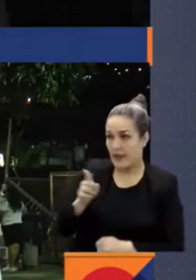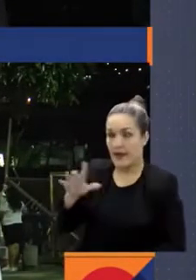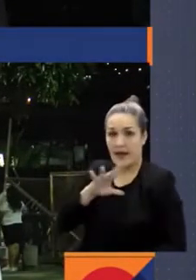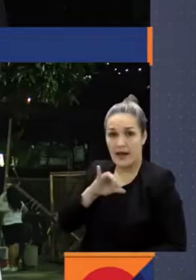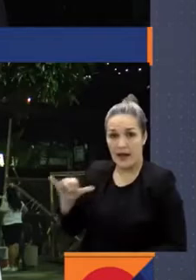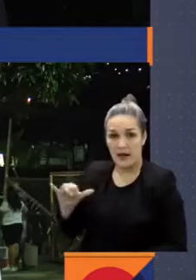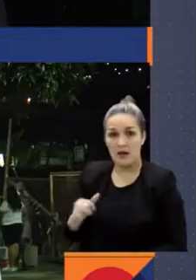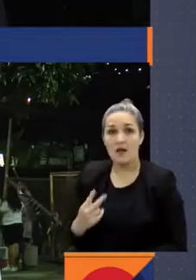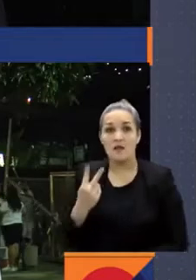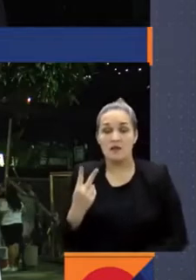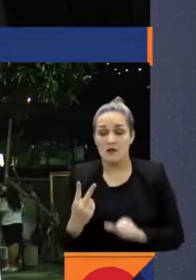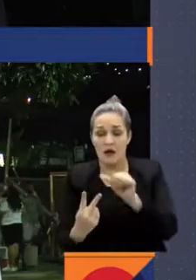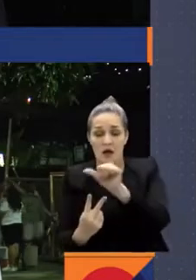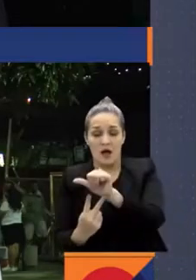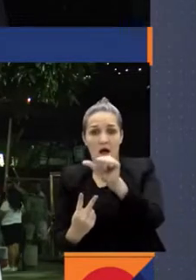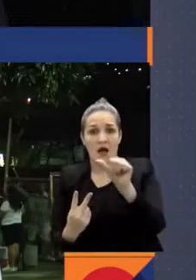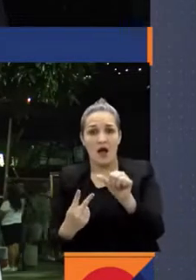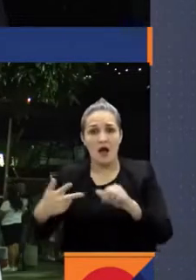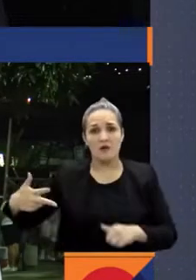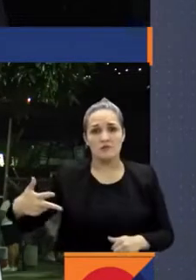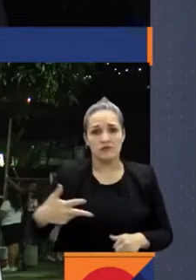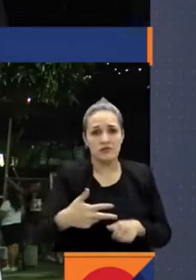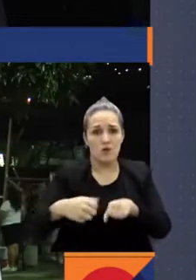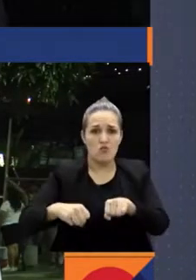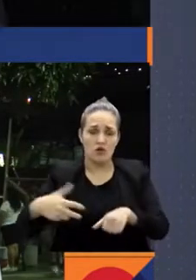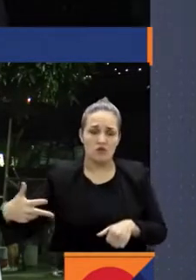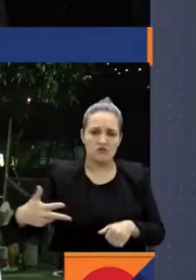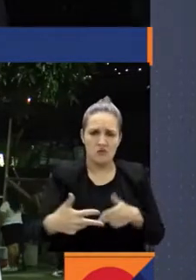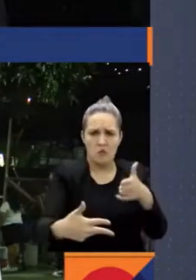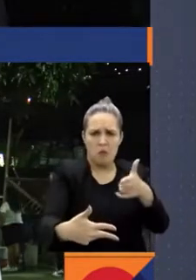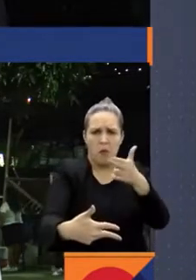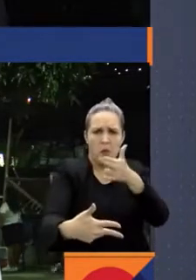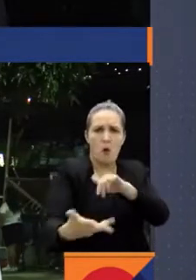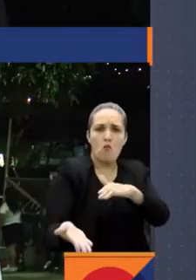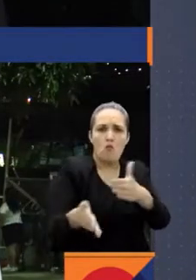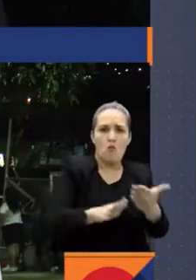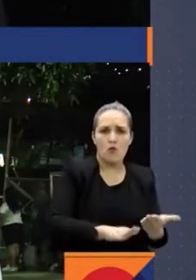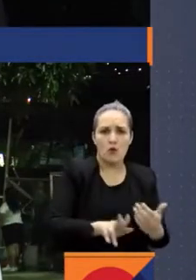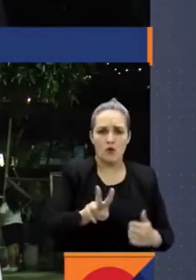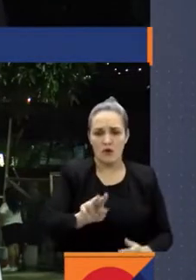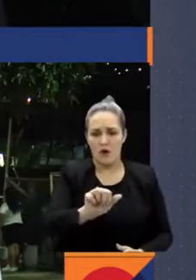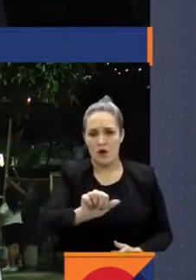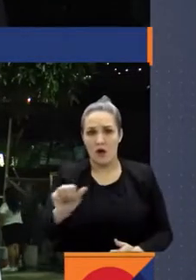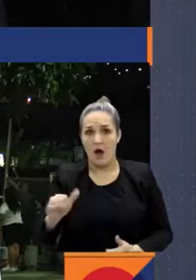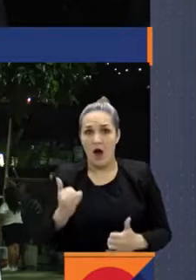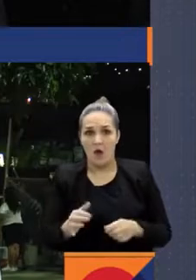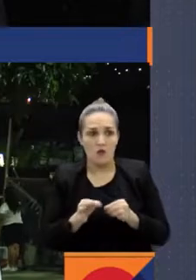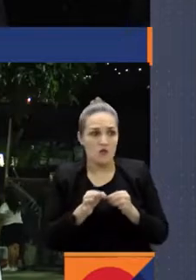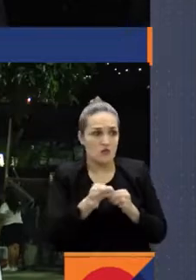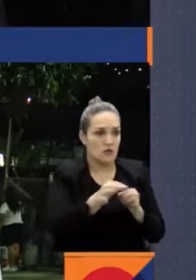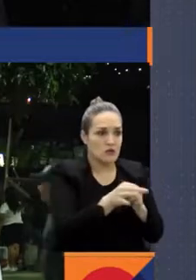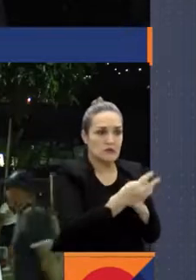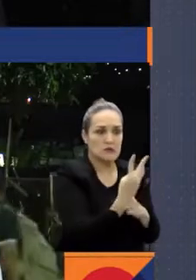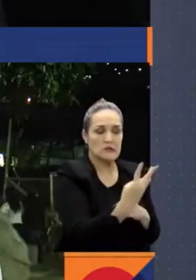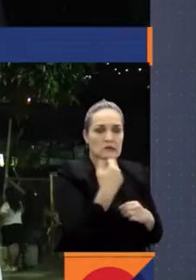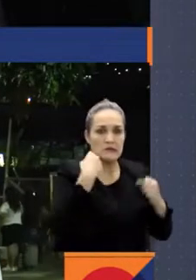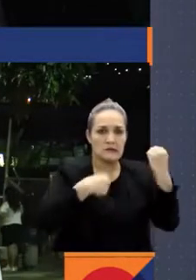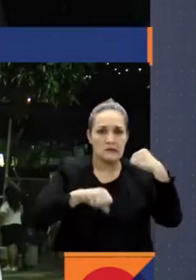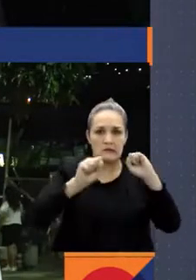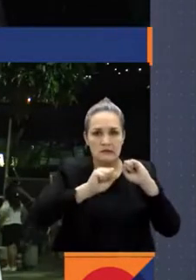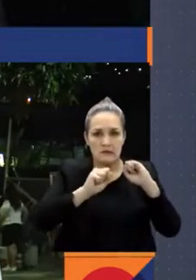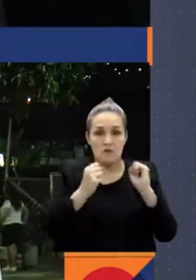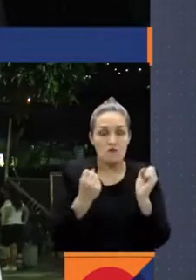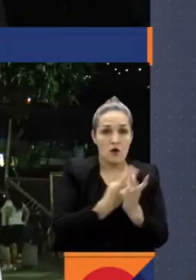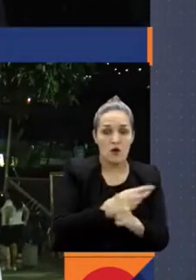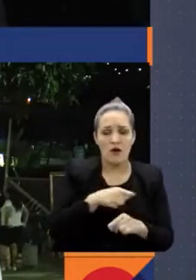en Obando. Las autoridades del departamento confirmaron que 3 municipios están en alerta por acciones violentas. Alejandro